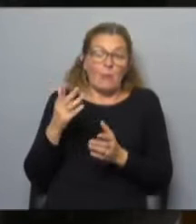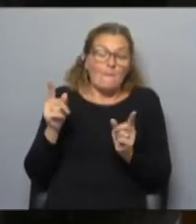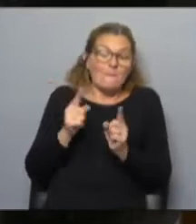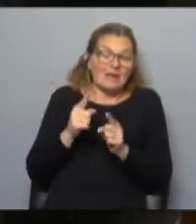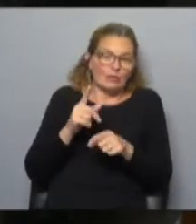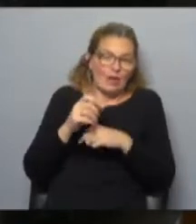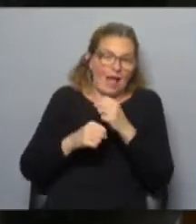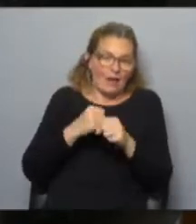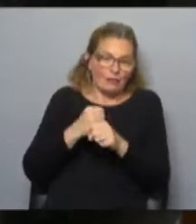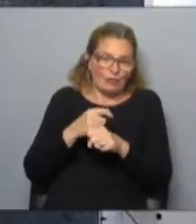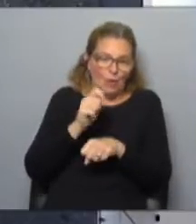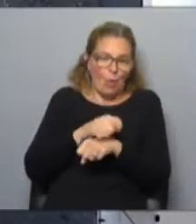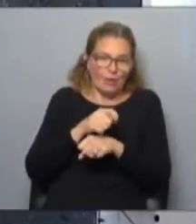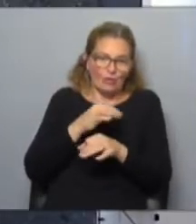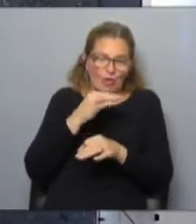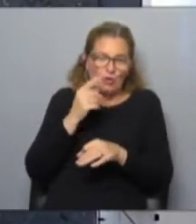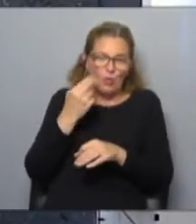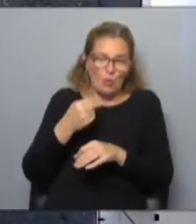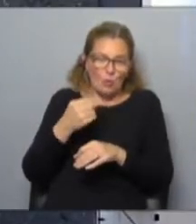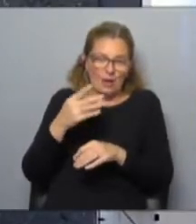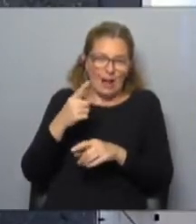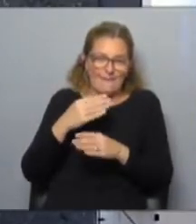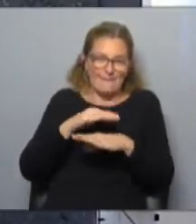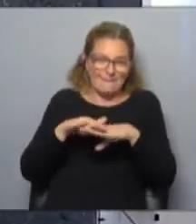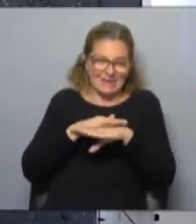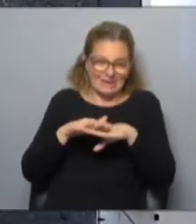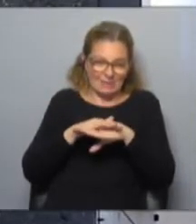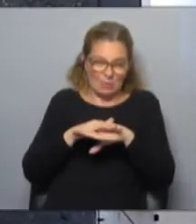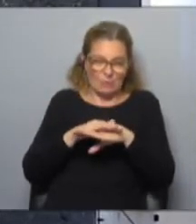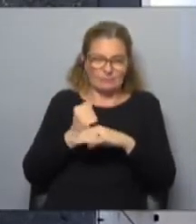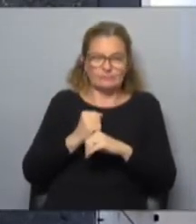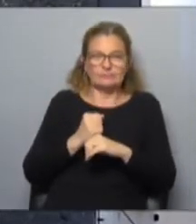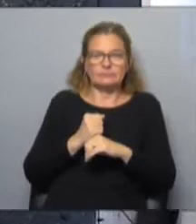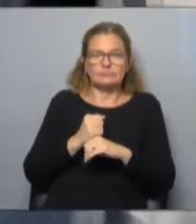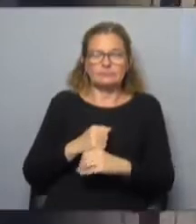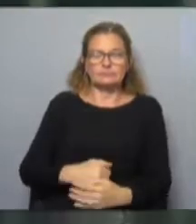que podría ser a través de un juicio oral nunca inferior al mínimo imputable al delito.